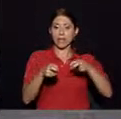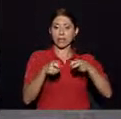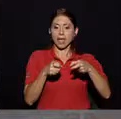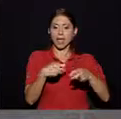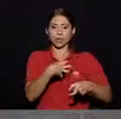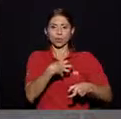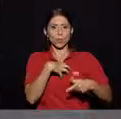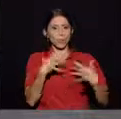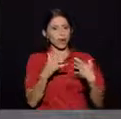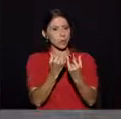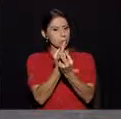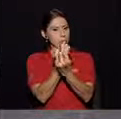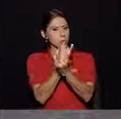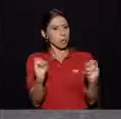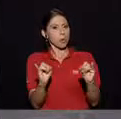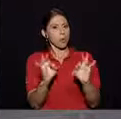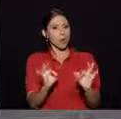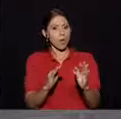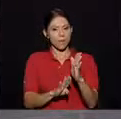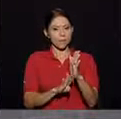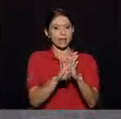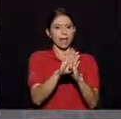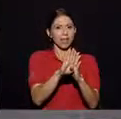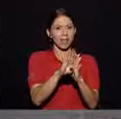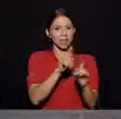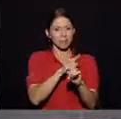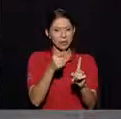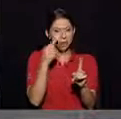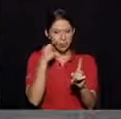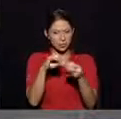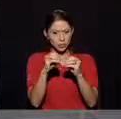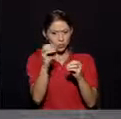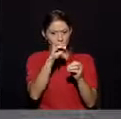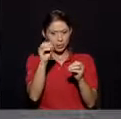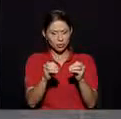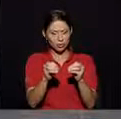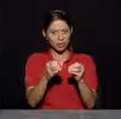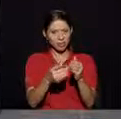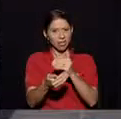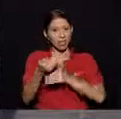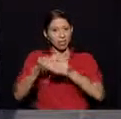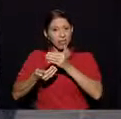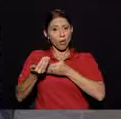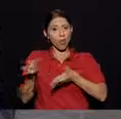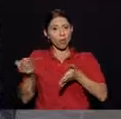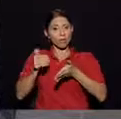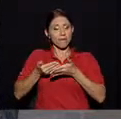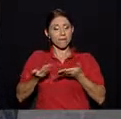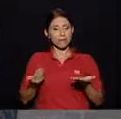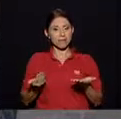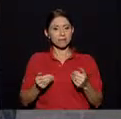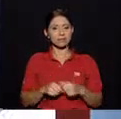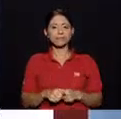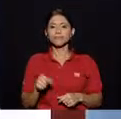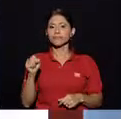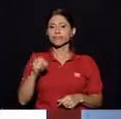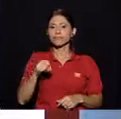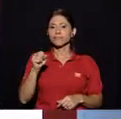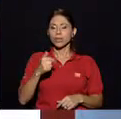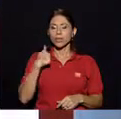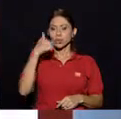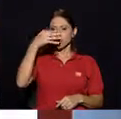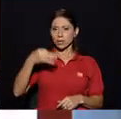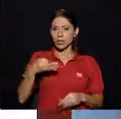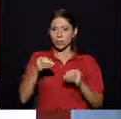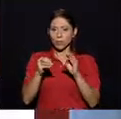autonomía, pero estos cifras y estos datos nos devuelven al principio, ¿verdad? Sí, yo creo que es muy importante